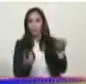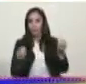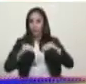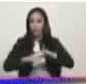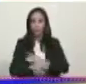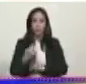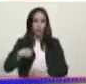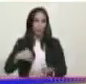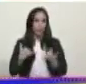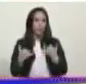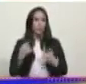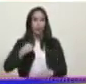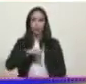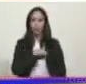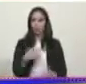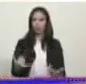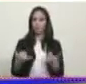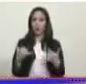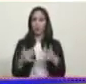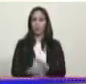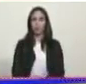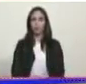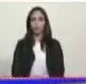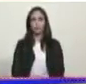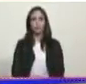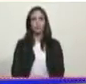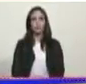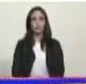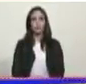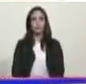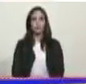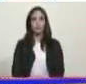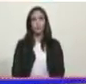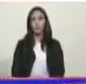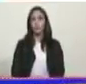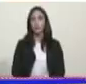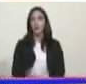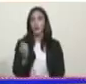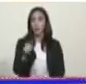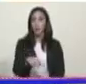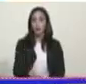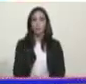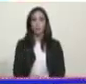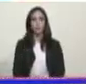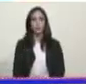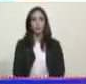Nosotros mismos y los sistemas que tenemos también